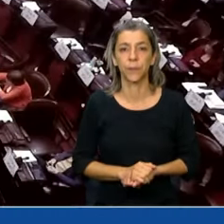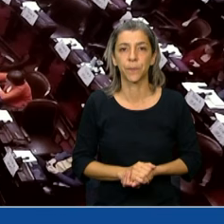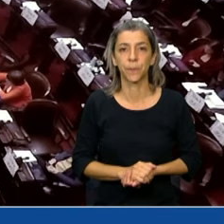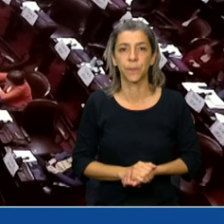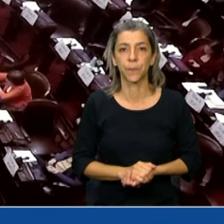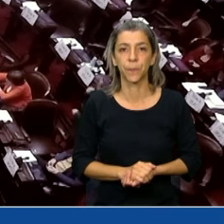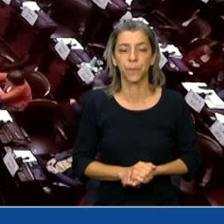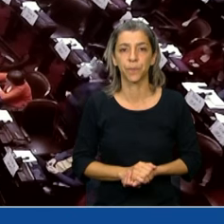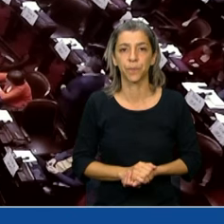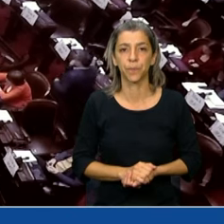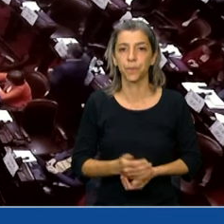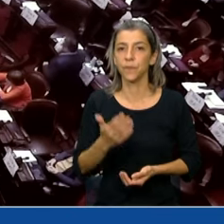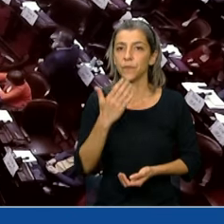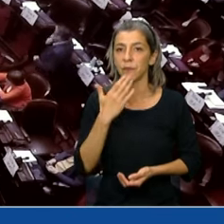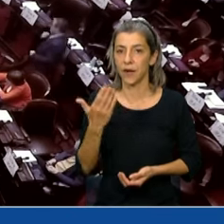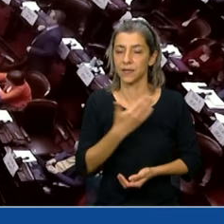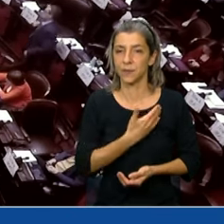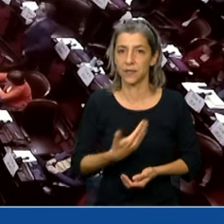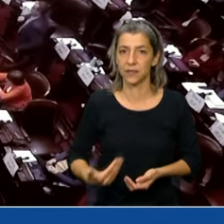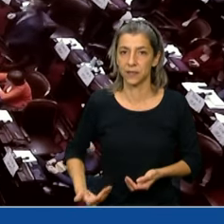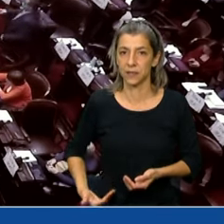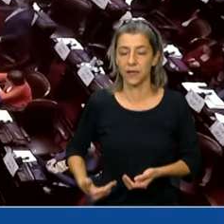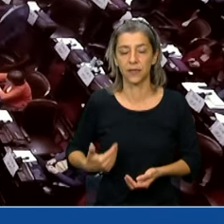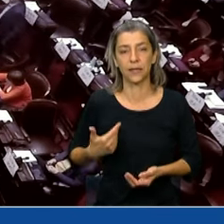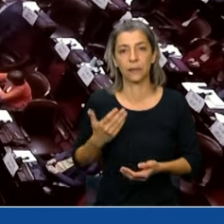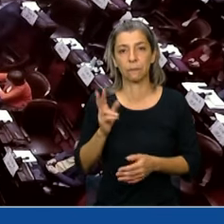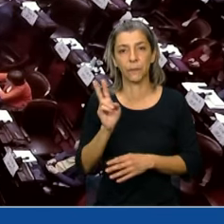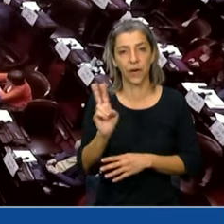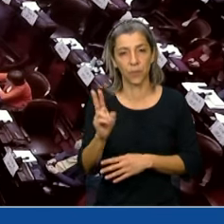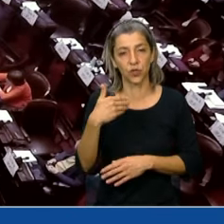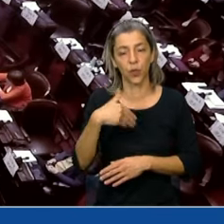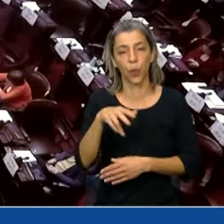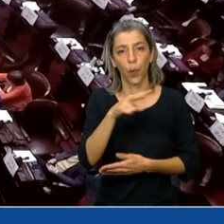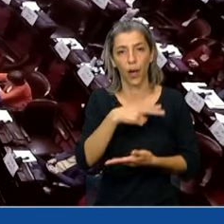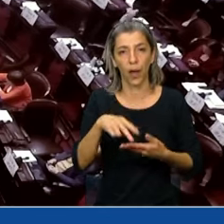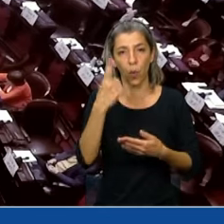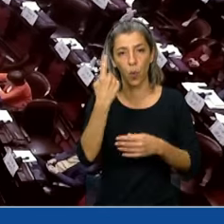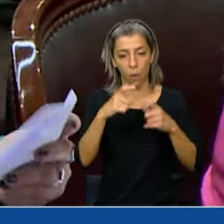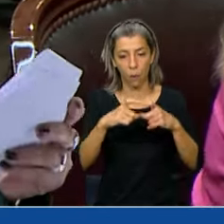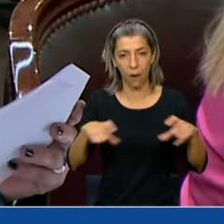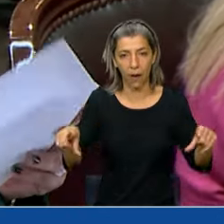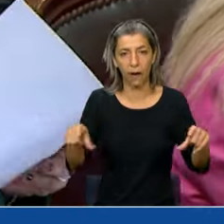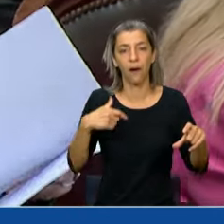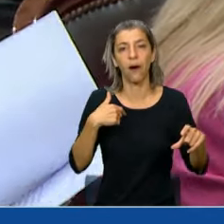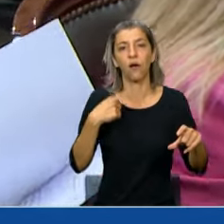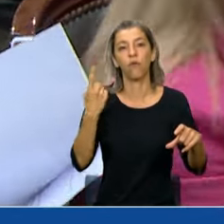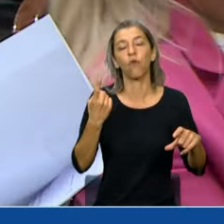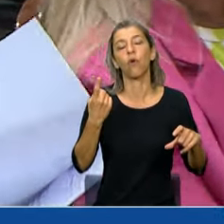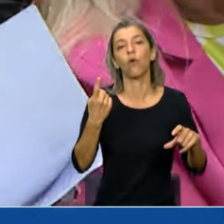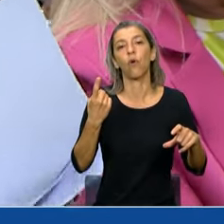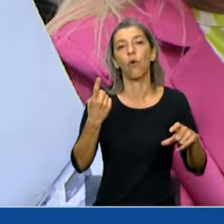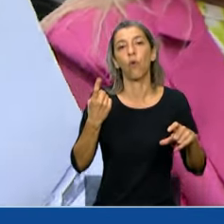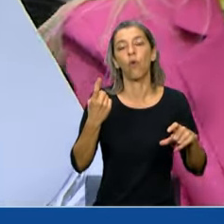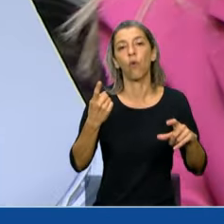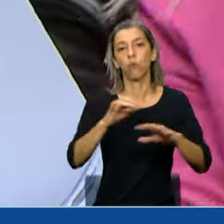palabra gracias señora presidenta pido permiso para leer un párrafo de un medio de